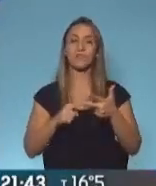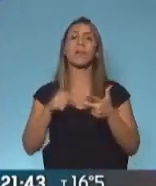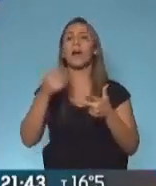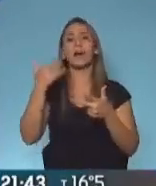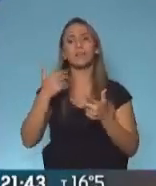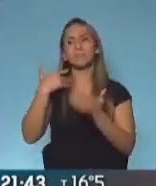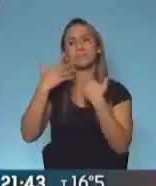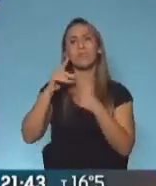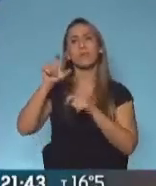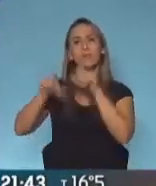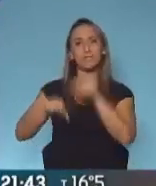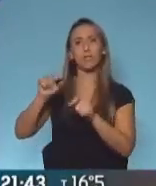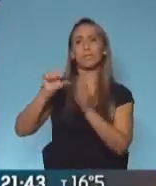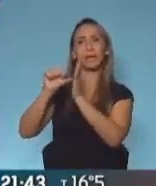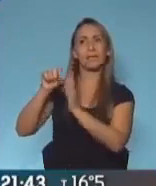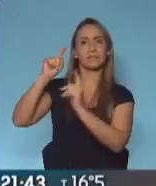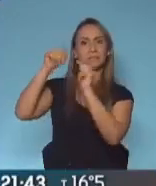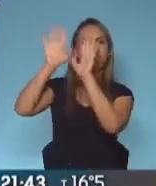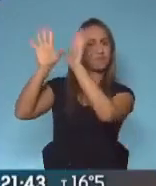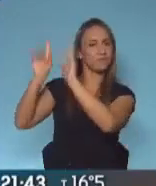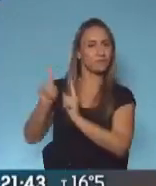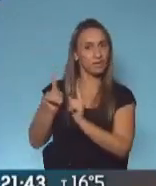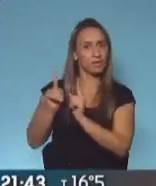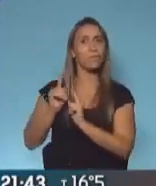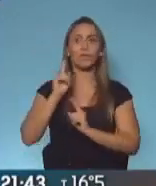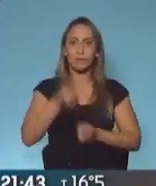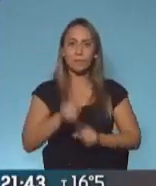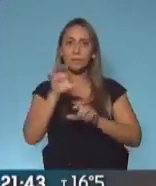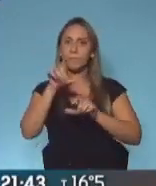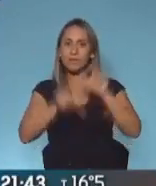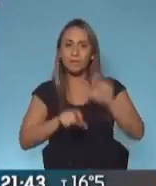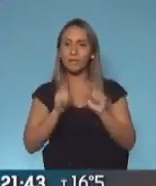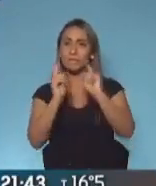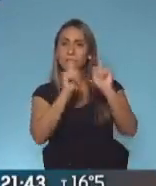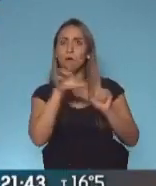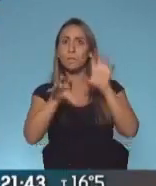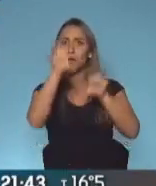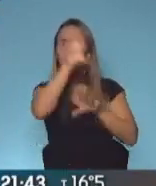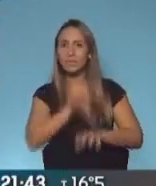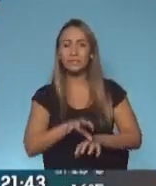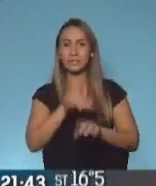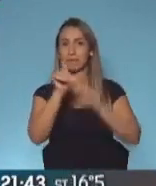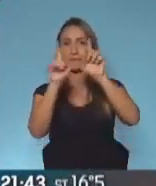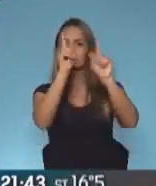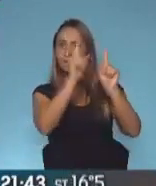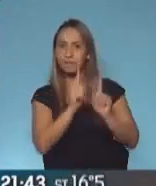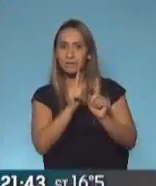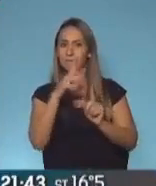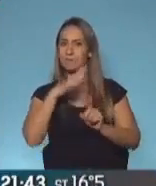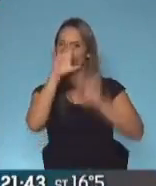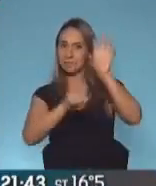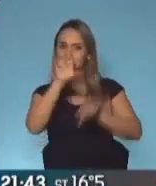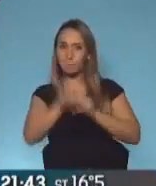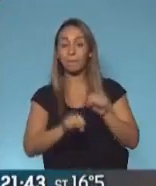en el exterior, sino en argentinos distribuidos en distintas provincias, que no son la provincia de su origen. Otra